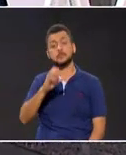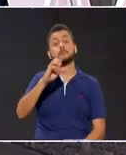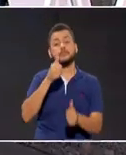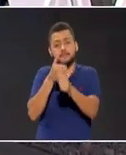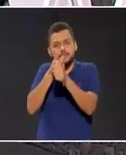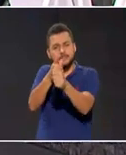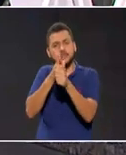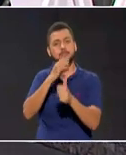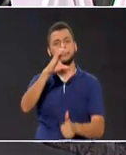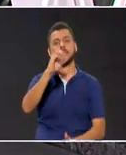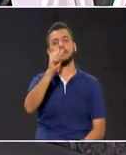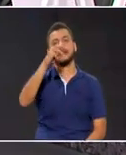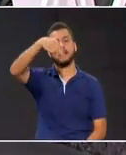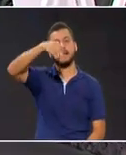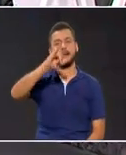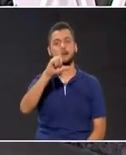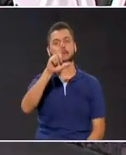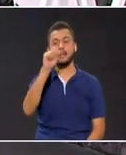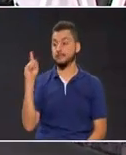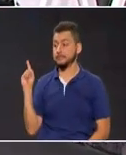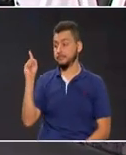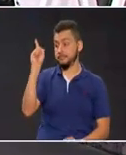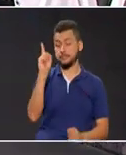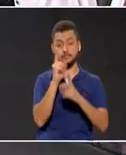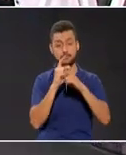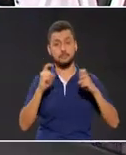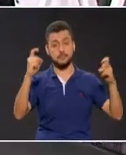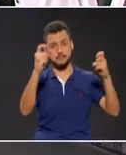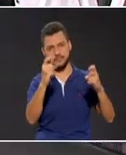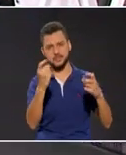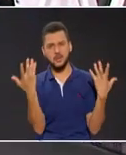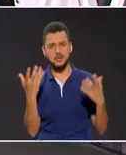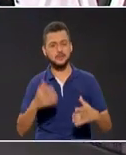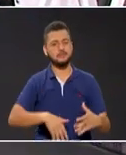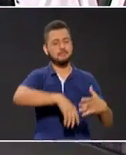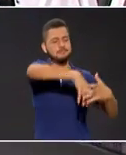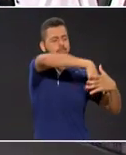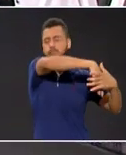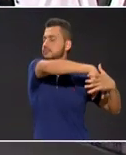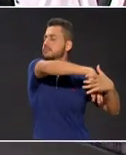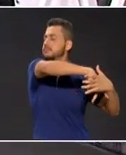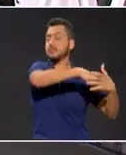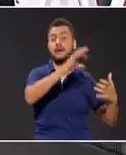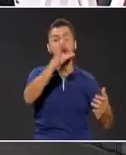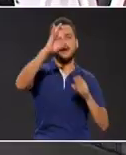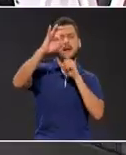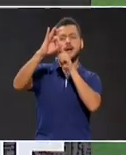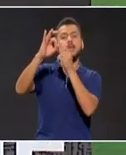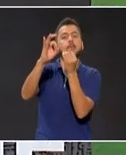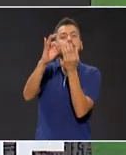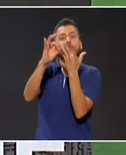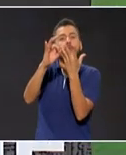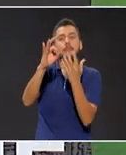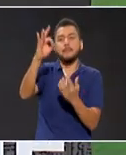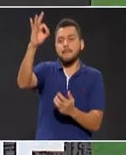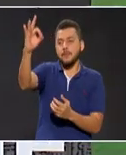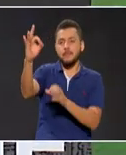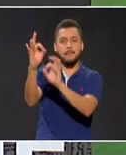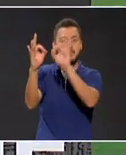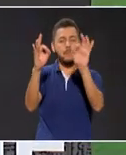traerá un balotero. Ustedes escogerán el número del candidato y ese será a quien le van a